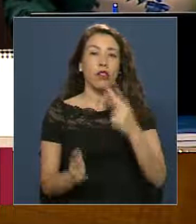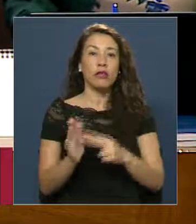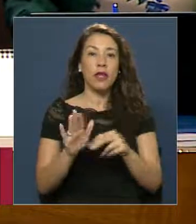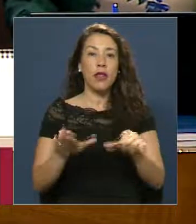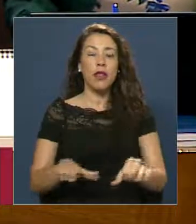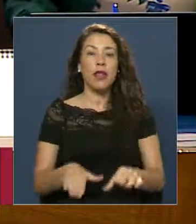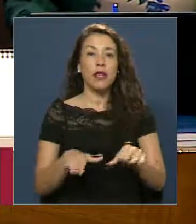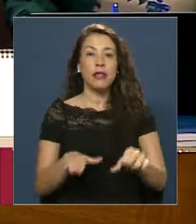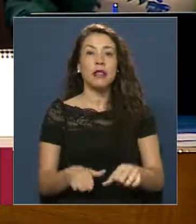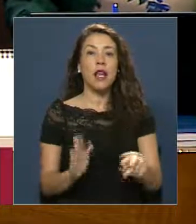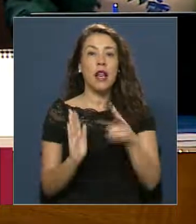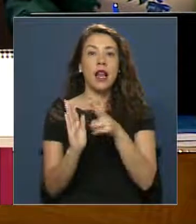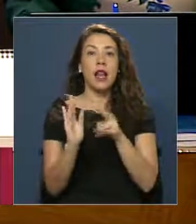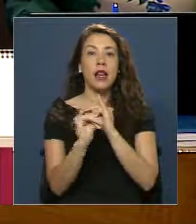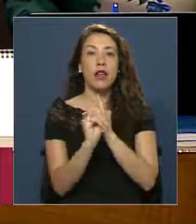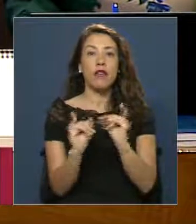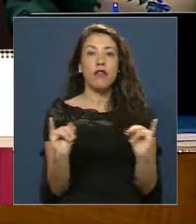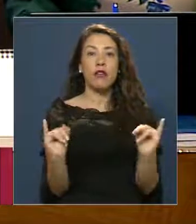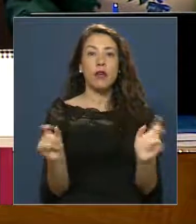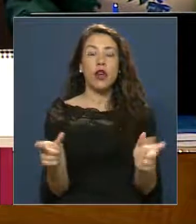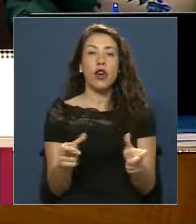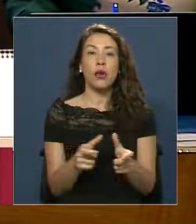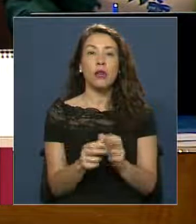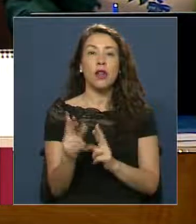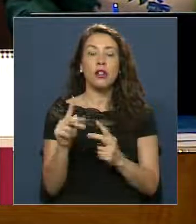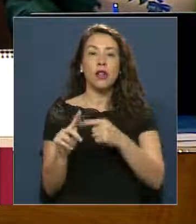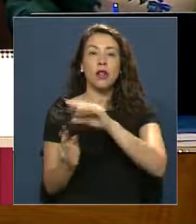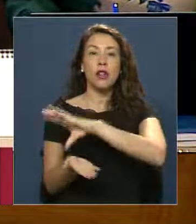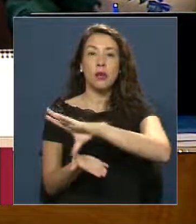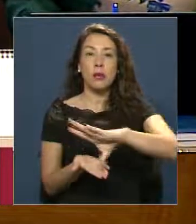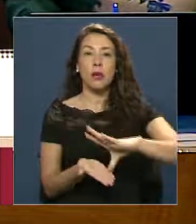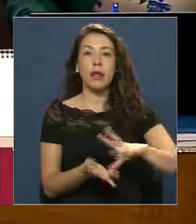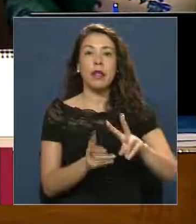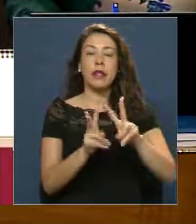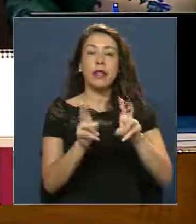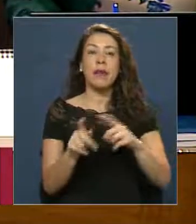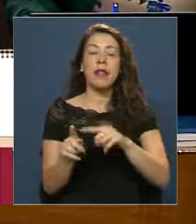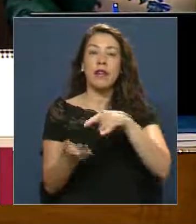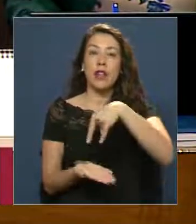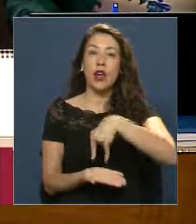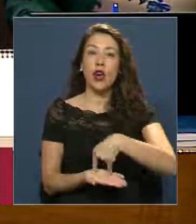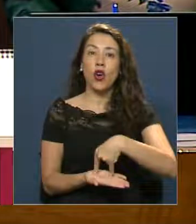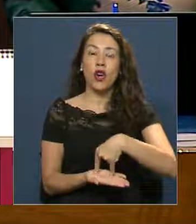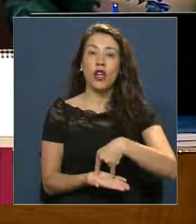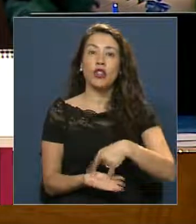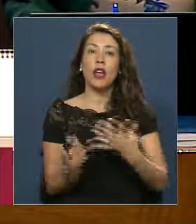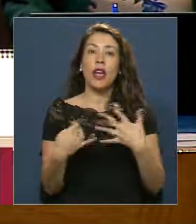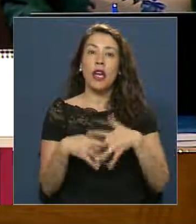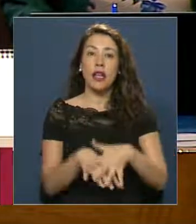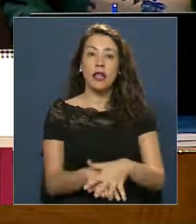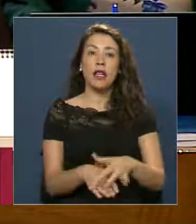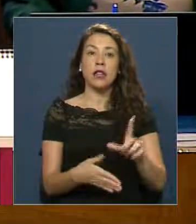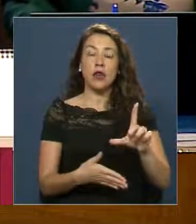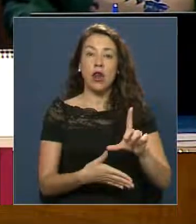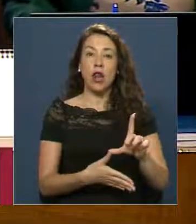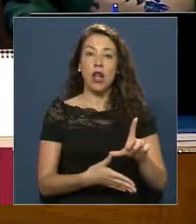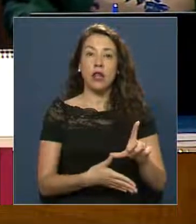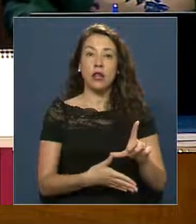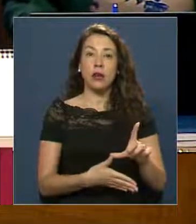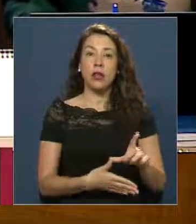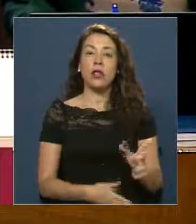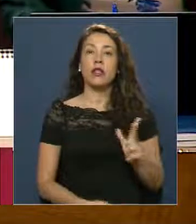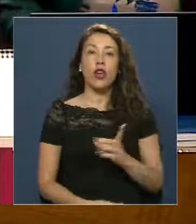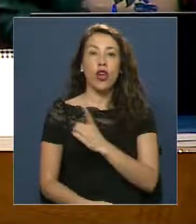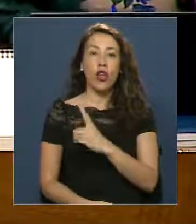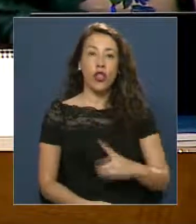2016. Rinde el informe de la Comisión de Relaciones Exteriores, Asuntos Interparlamentarios e Integración Latinoamericana, el